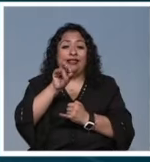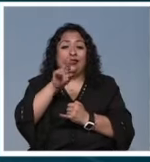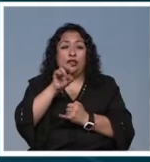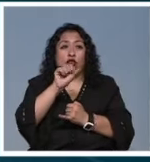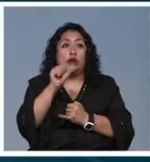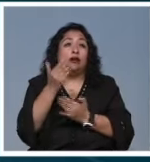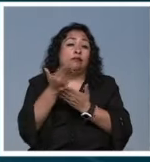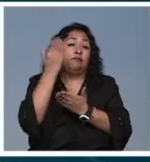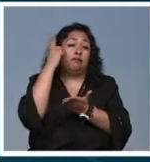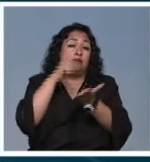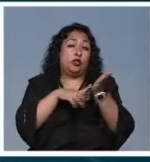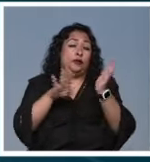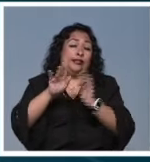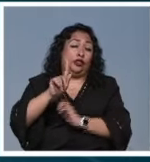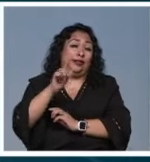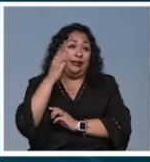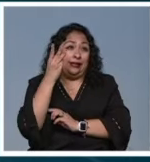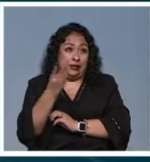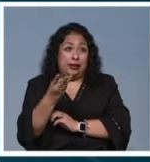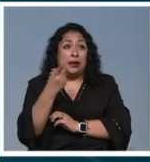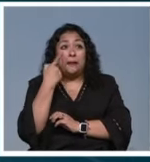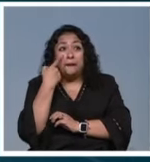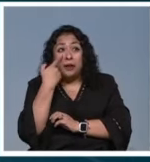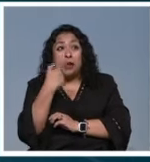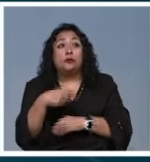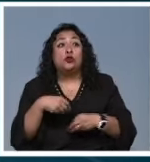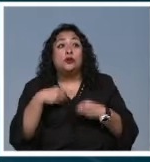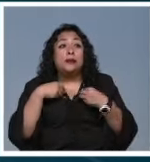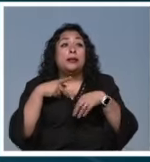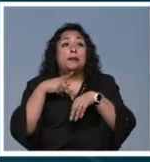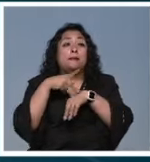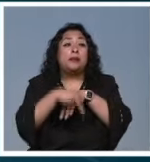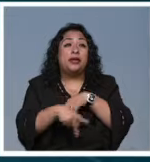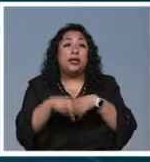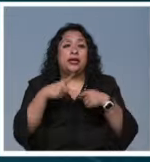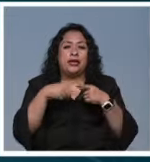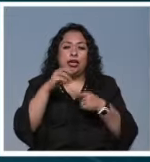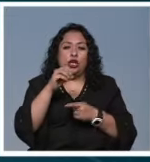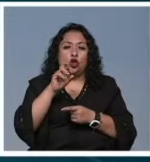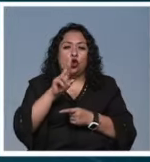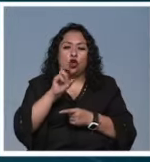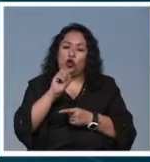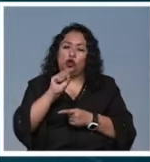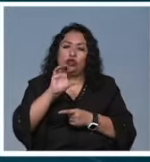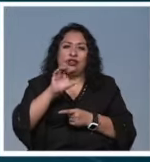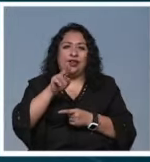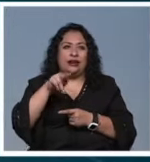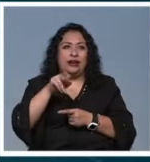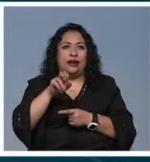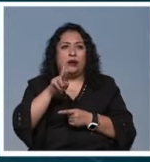lejano 1973. Veamos lo que es vivir en la piel de Óscar Narváez.